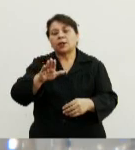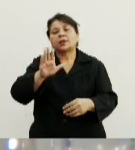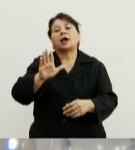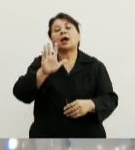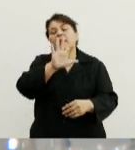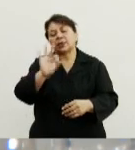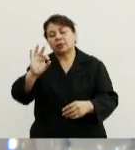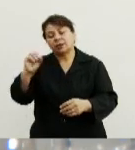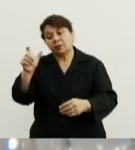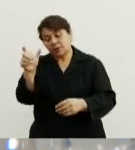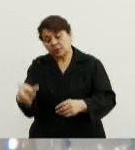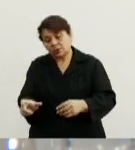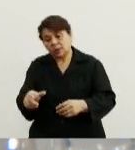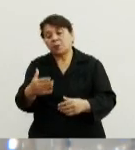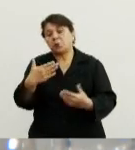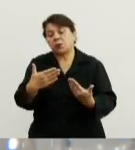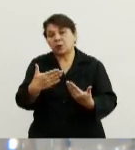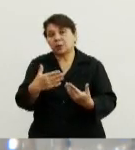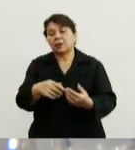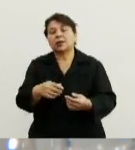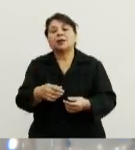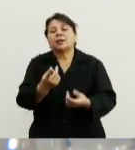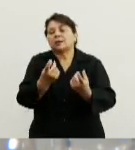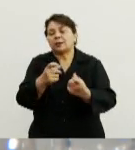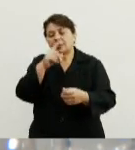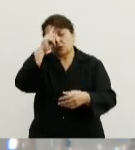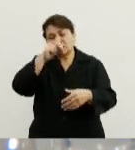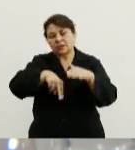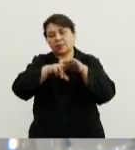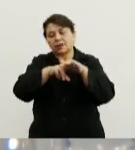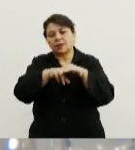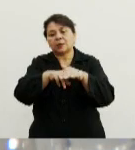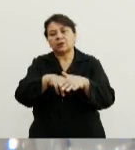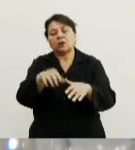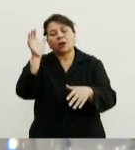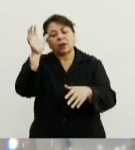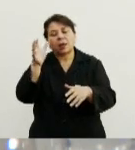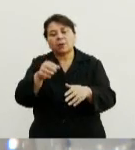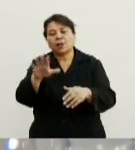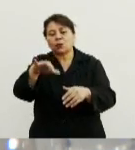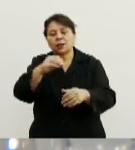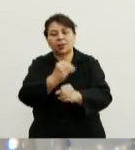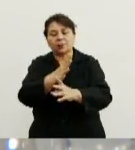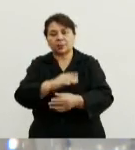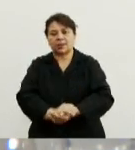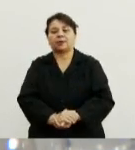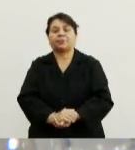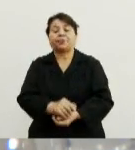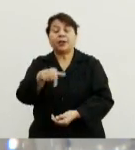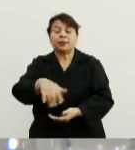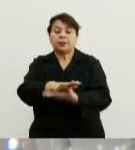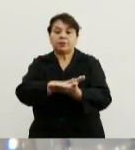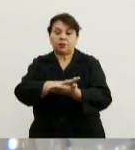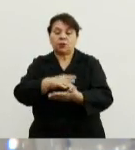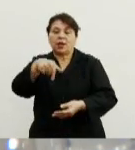requerir atención graves en instituciones de terapia intensiva esta situación en la